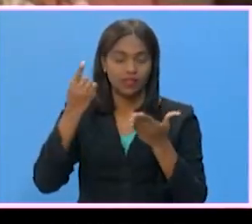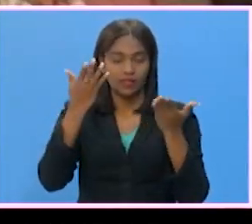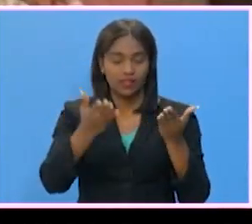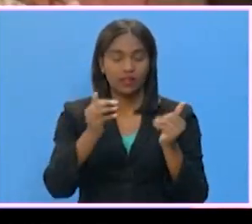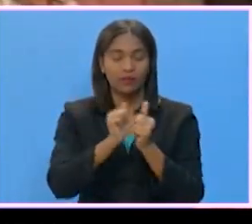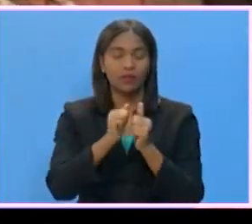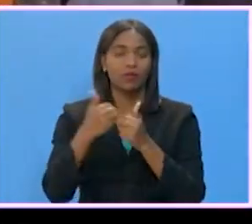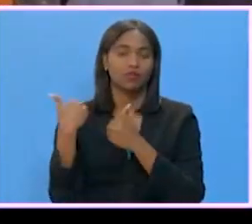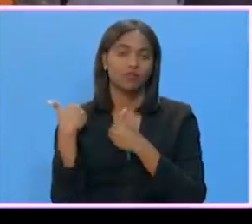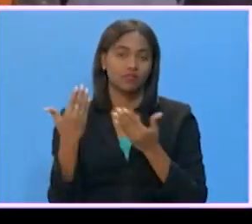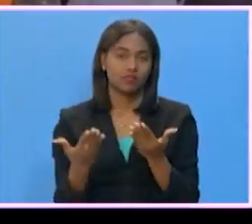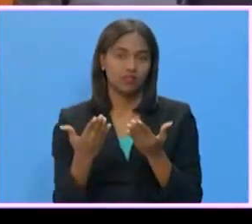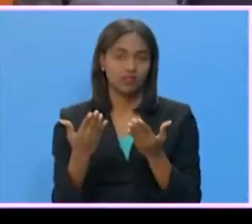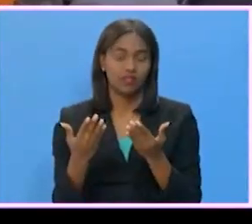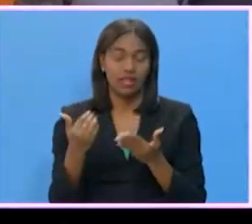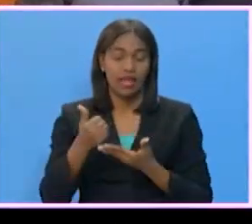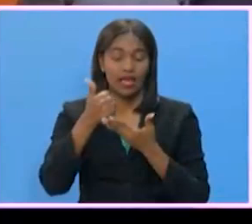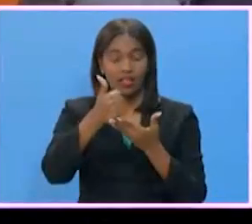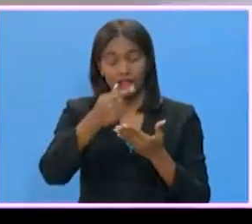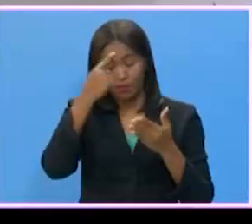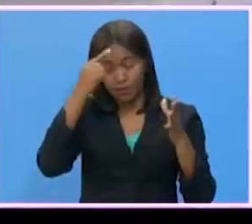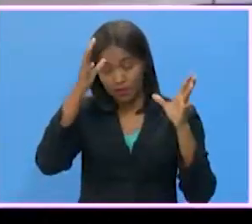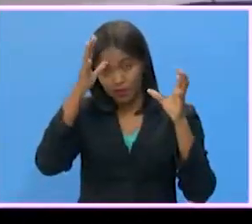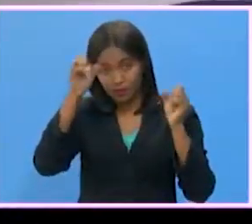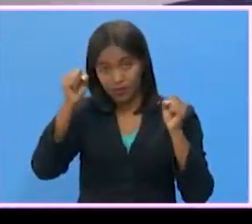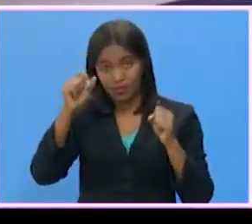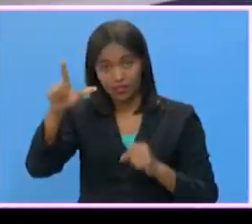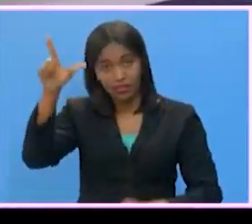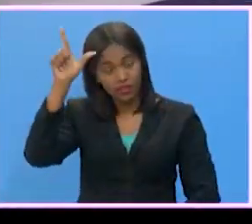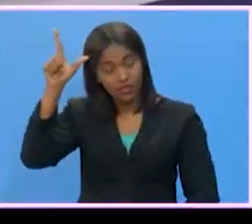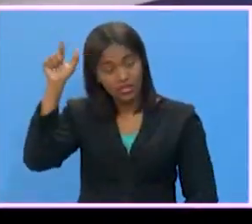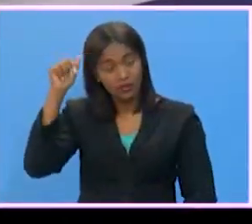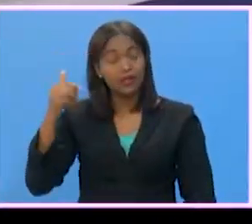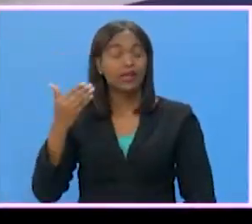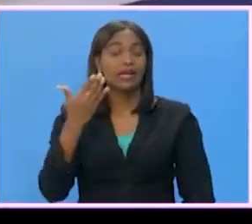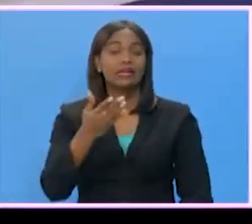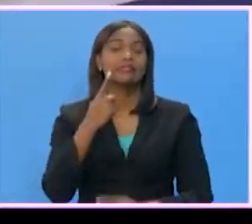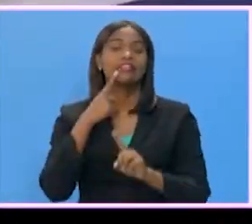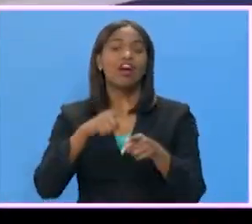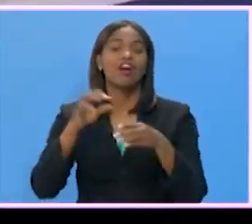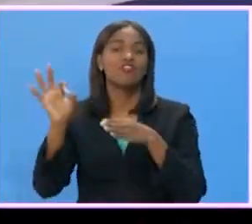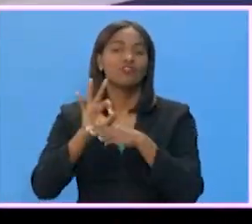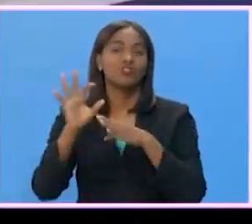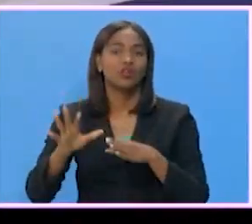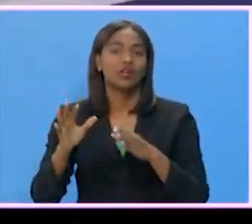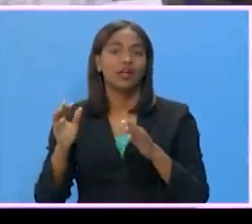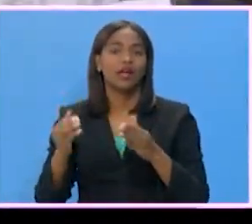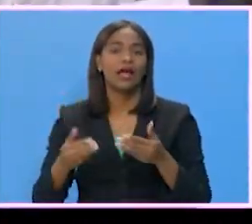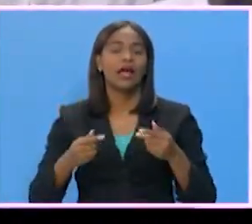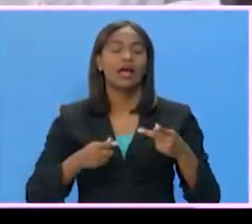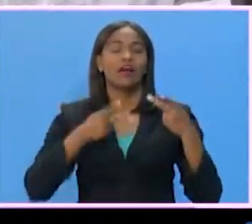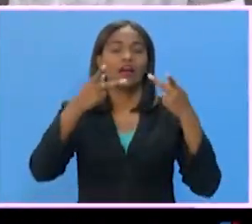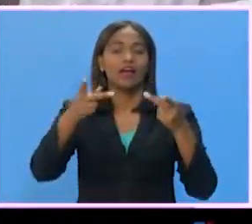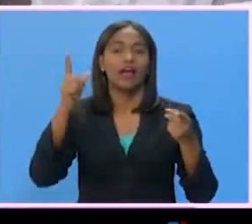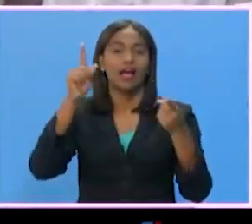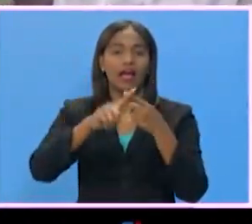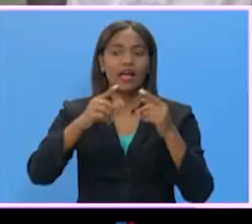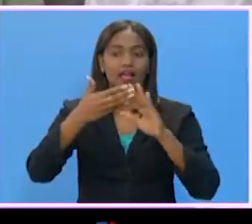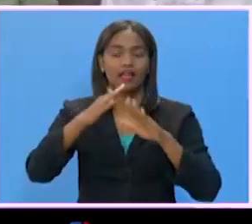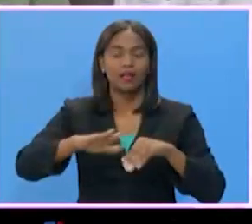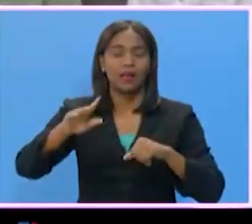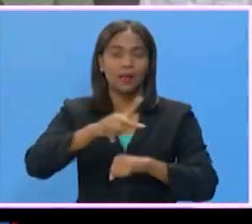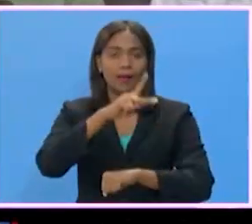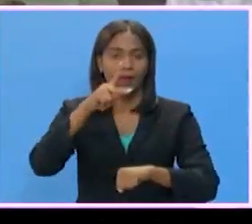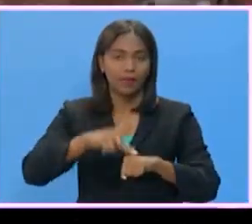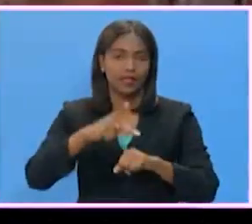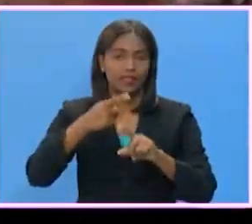nivel nacional. Iniciativa del presidente Luis Abinader, quien instruyó a los funcionarios a trasladarse hasta las distintas provincias